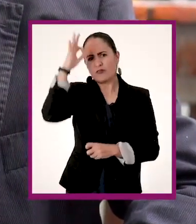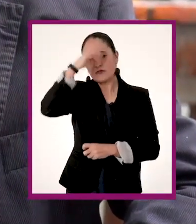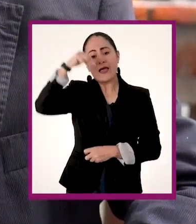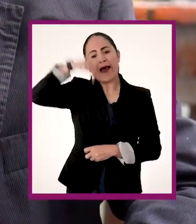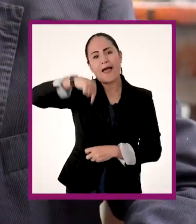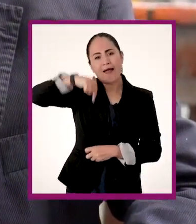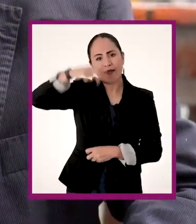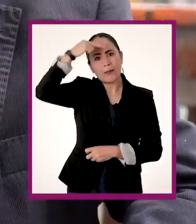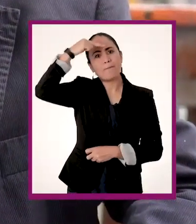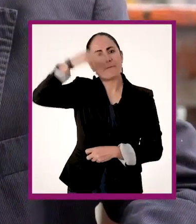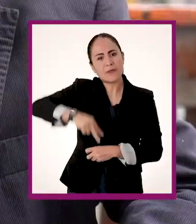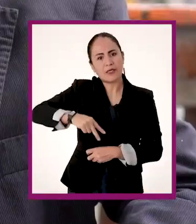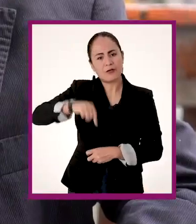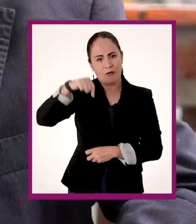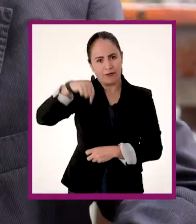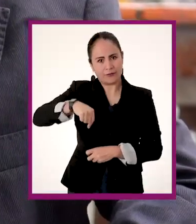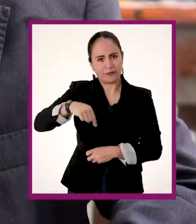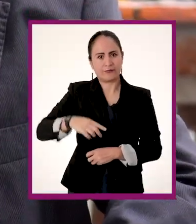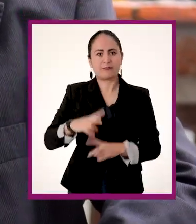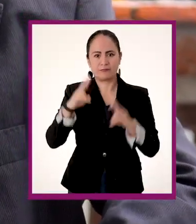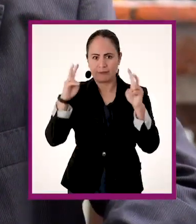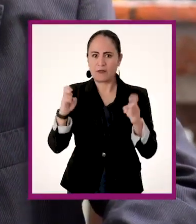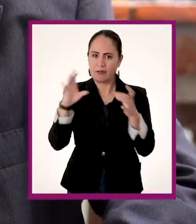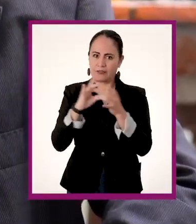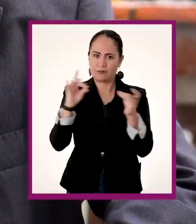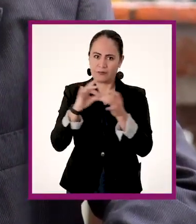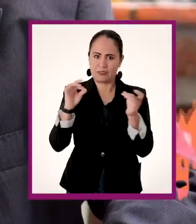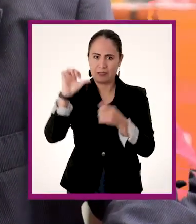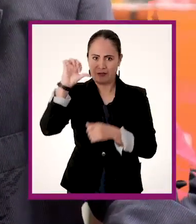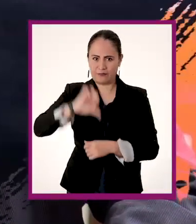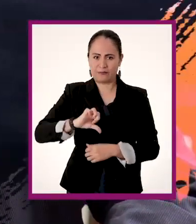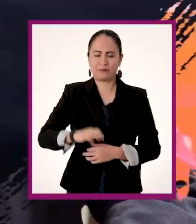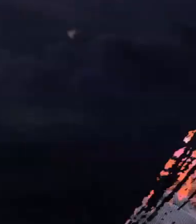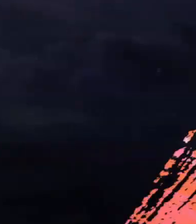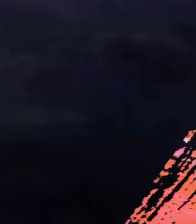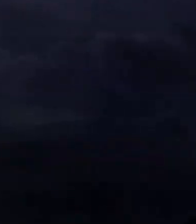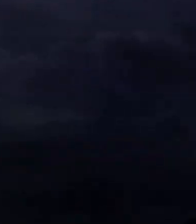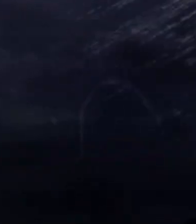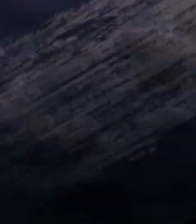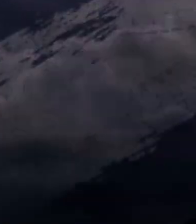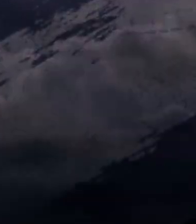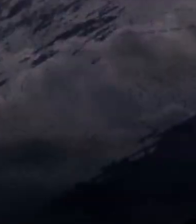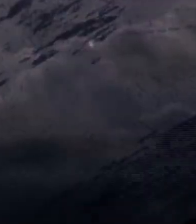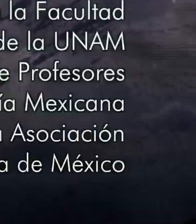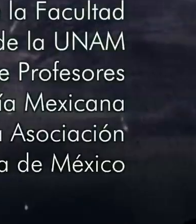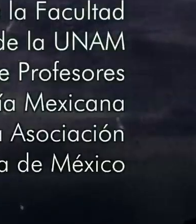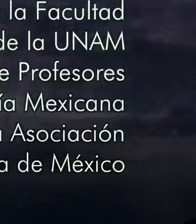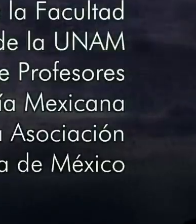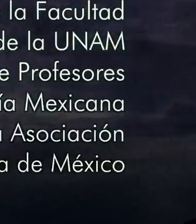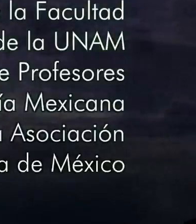la filosofía en México, la filosofía mexicana más precisamente.